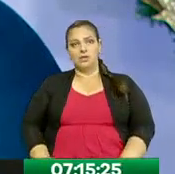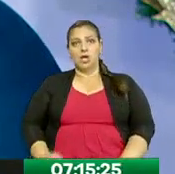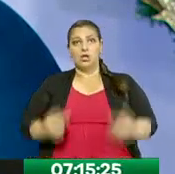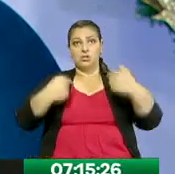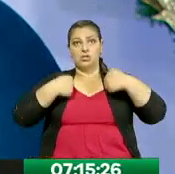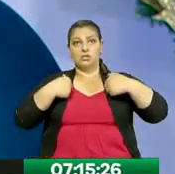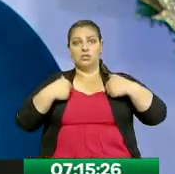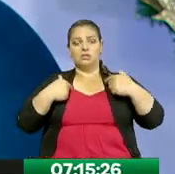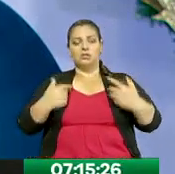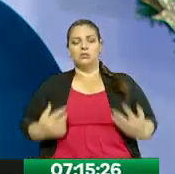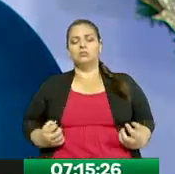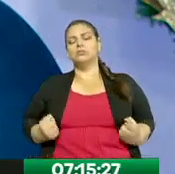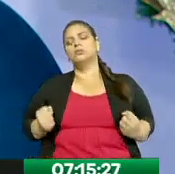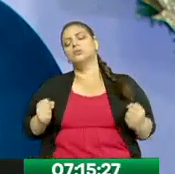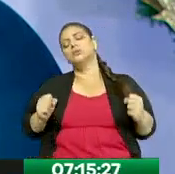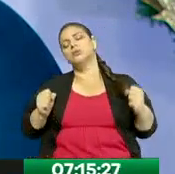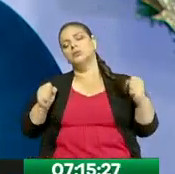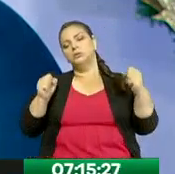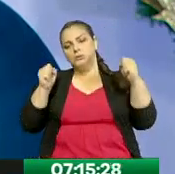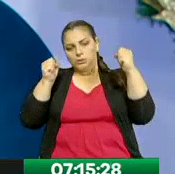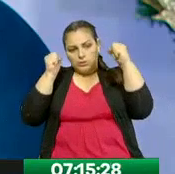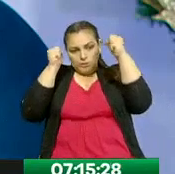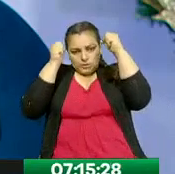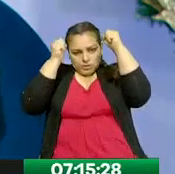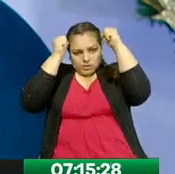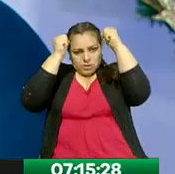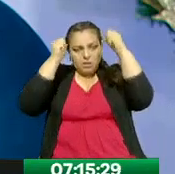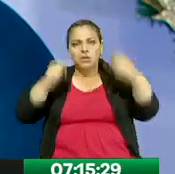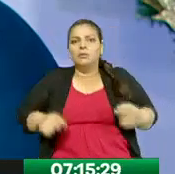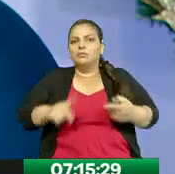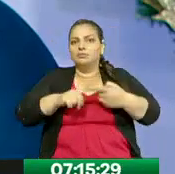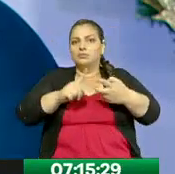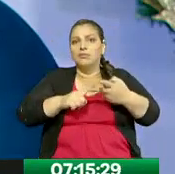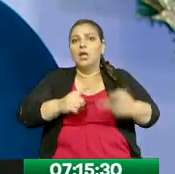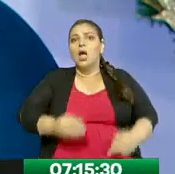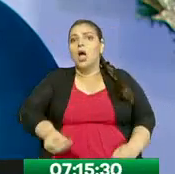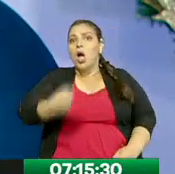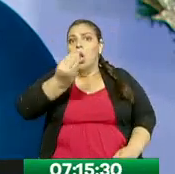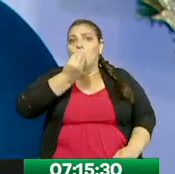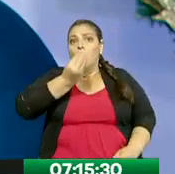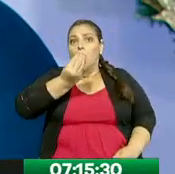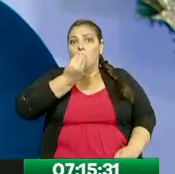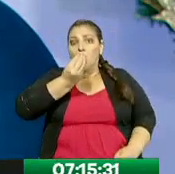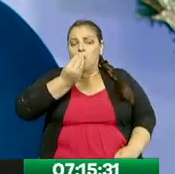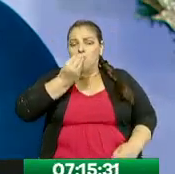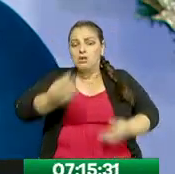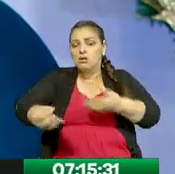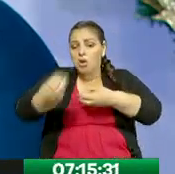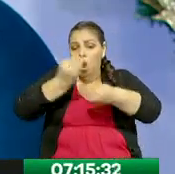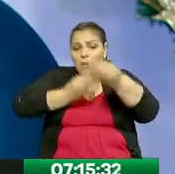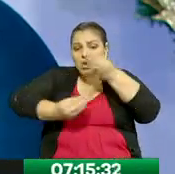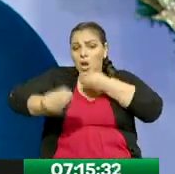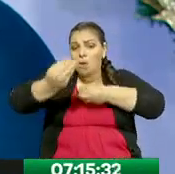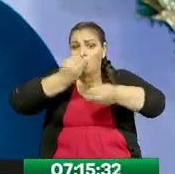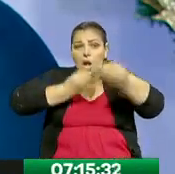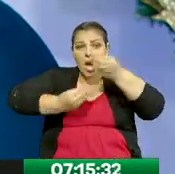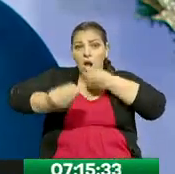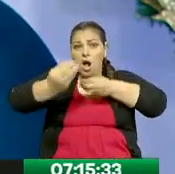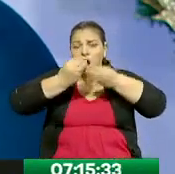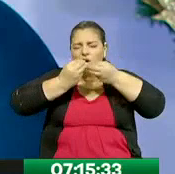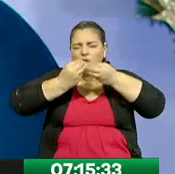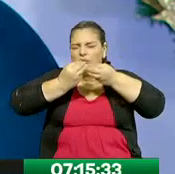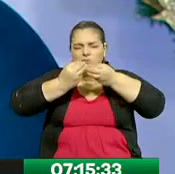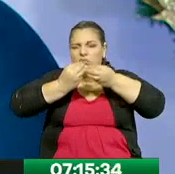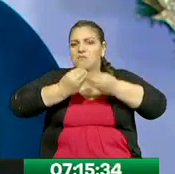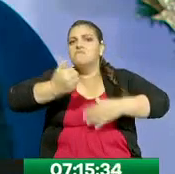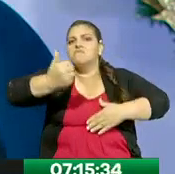de pánico, lo que se llama síndrome de estrés postraumático, que después lo entendí, ¿no? Pasaba, mis hijos por ejemplo nunca me vieron hasta que